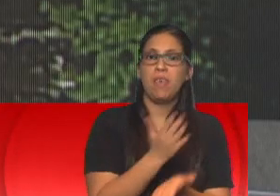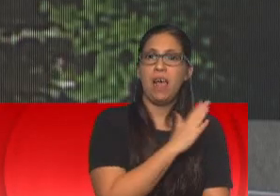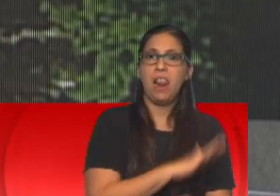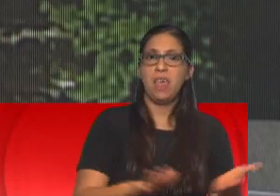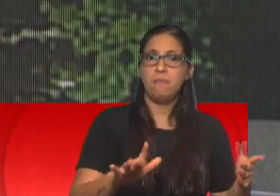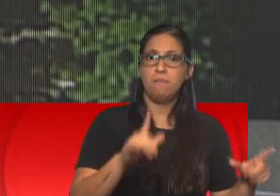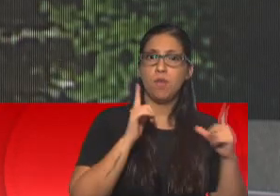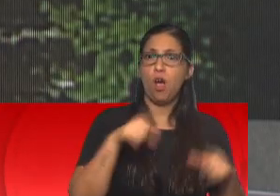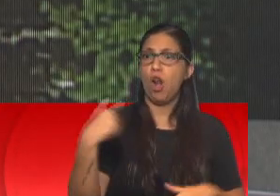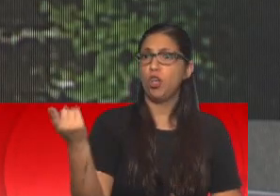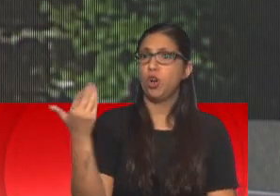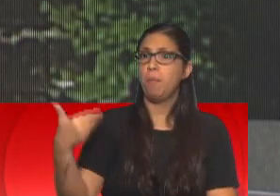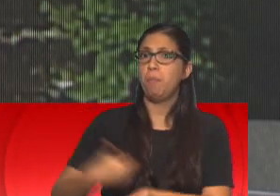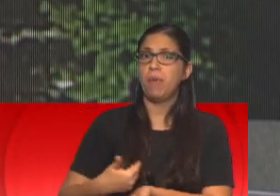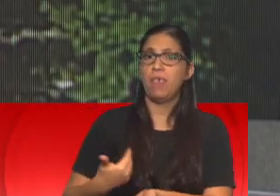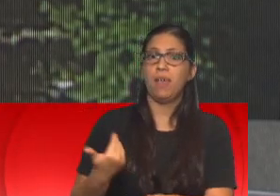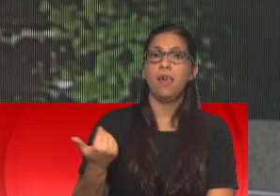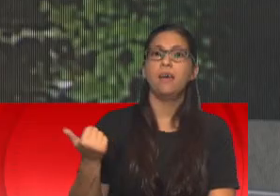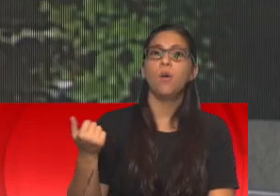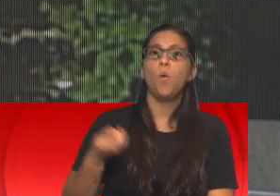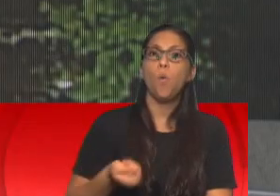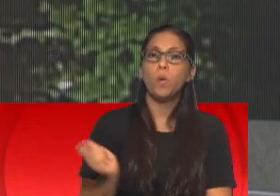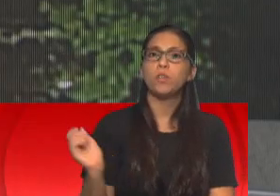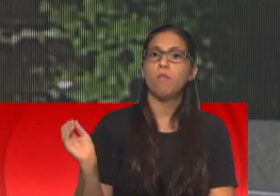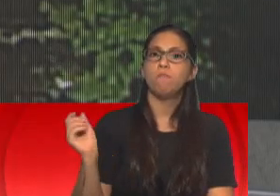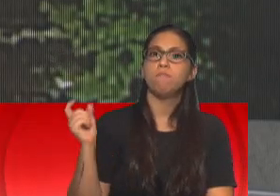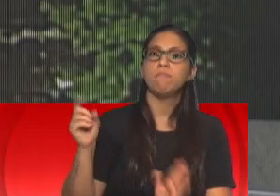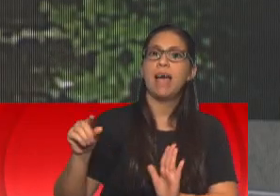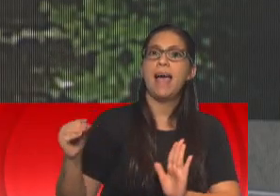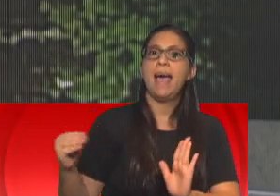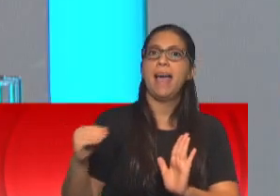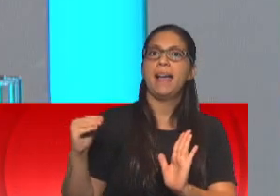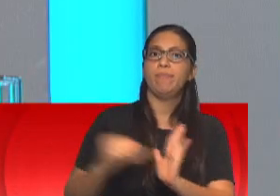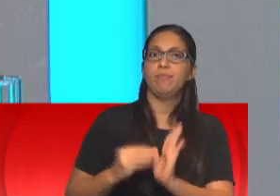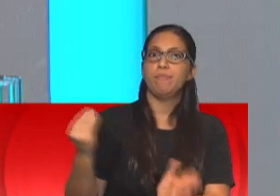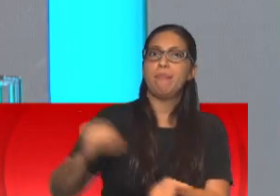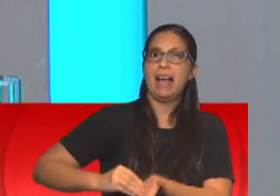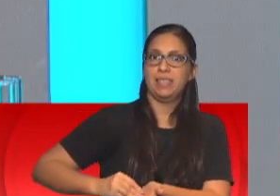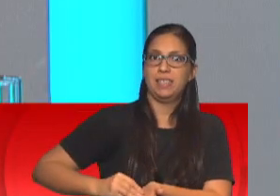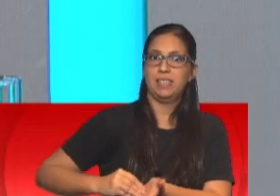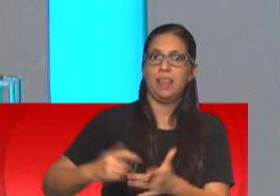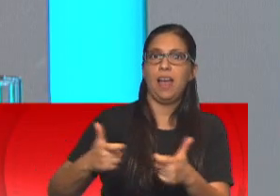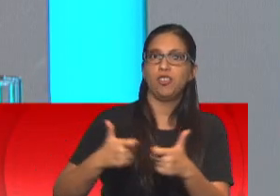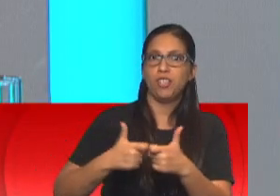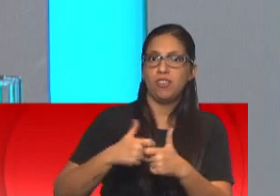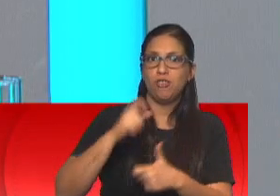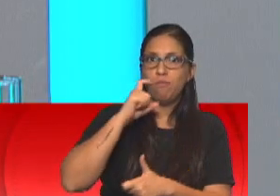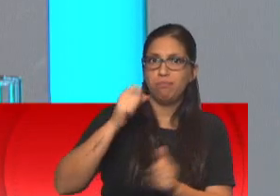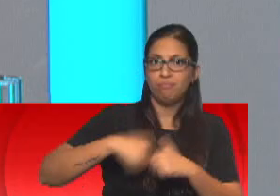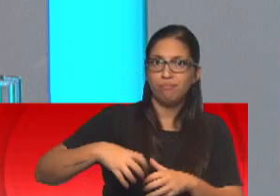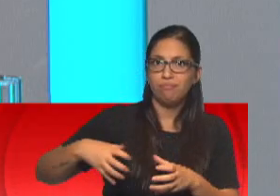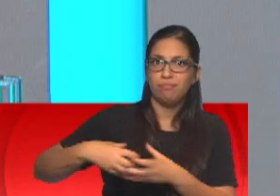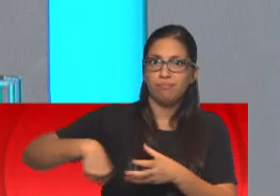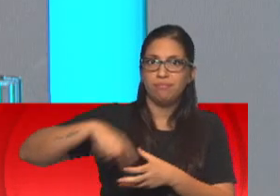del fiscal está pidiendo que se la termine enjuiciando por el delito, que la condenen por el delito de asociación